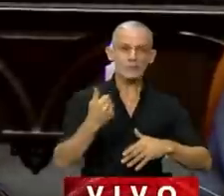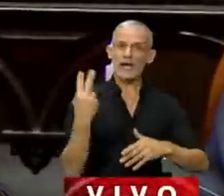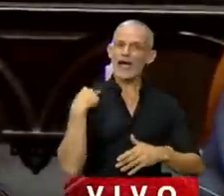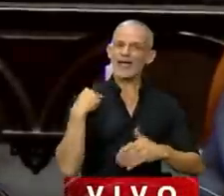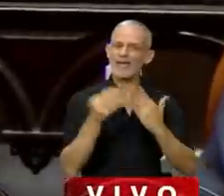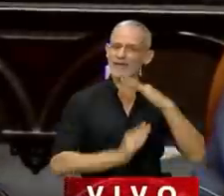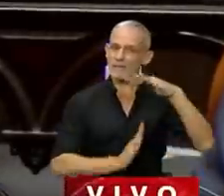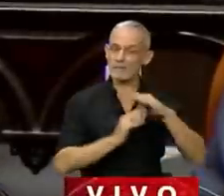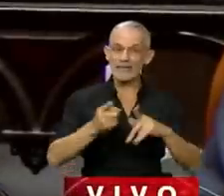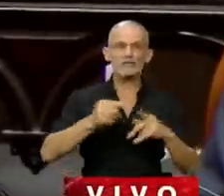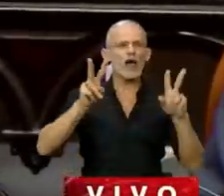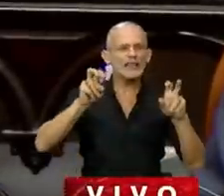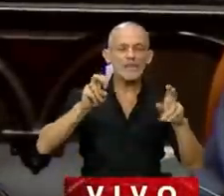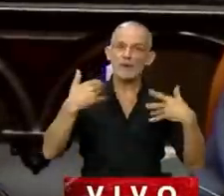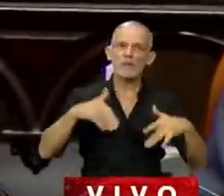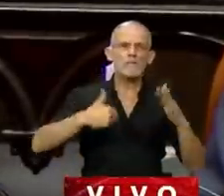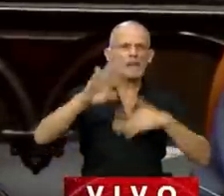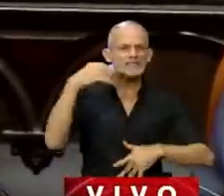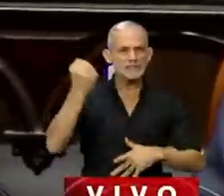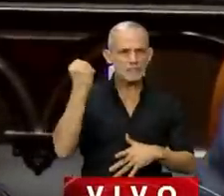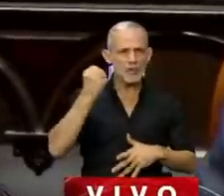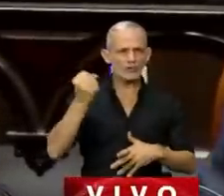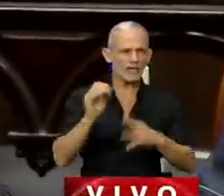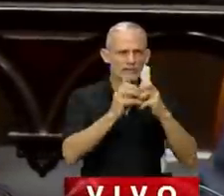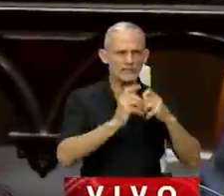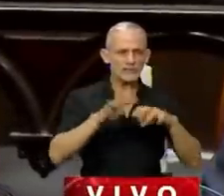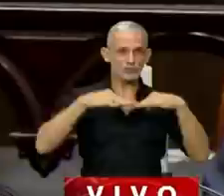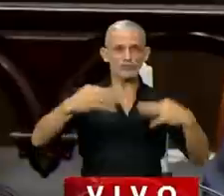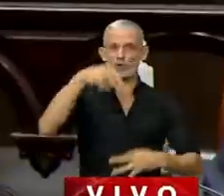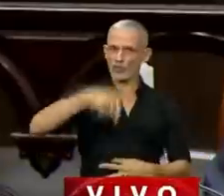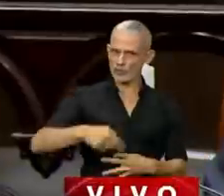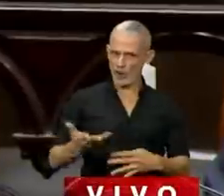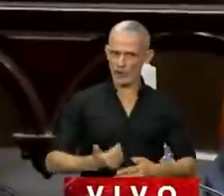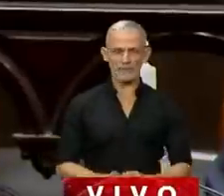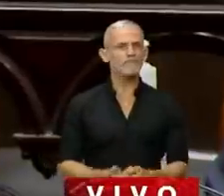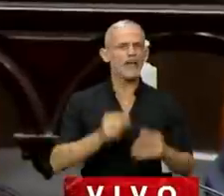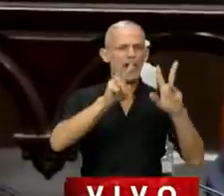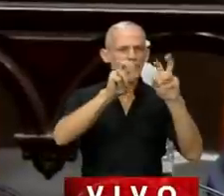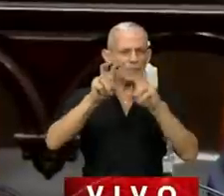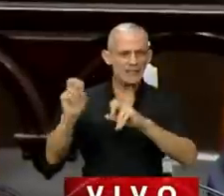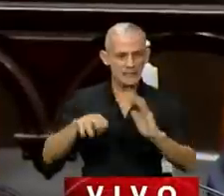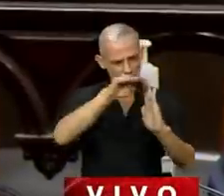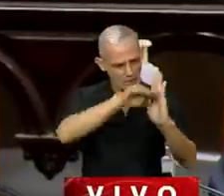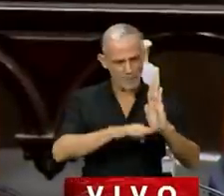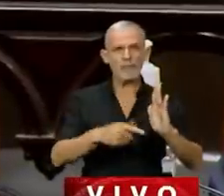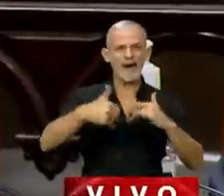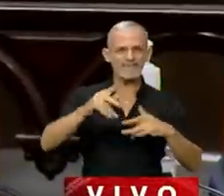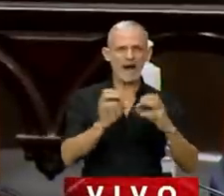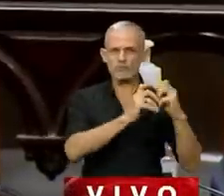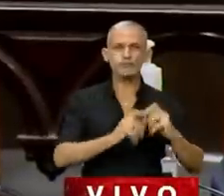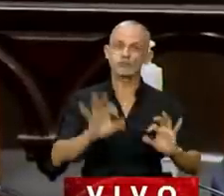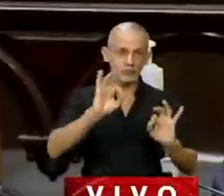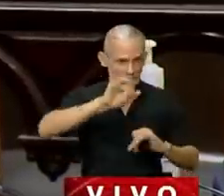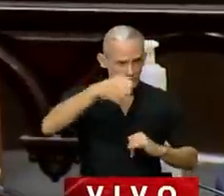de gabinete es el tema, o debería ser el tema más importante que tratemos en la sesión de hoy. Los temas que vamos a tratar y que tratamos